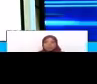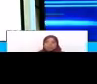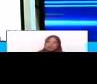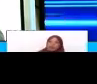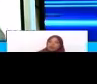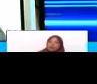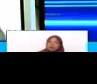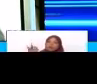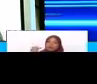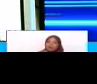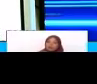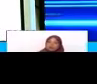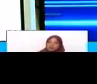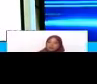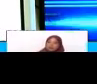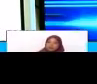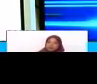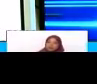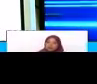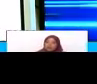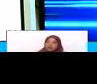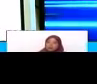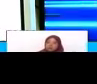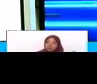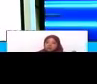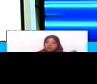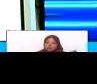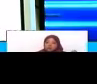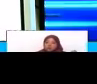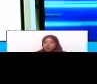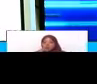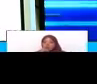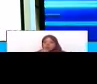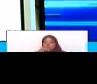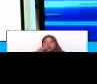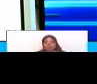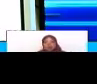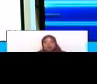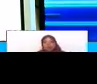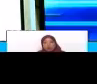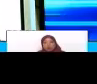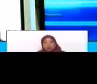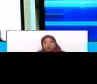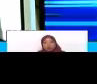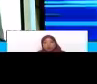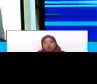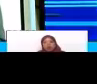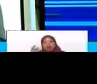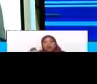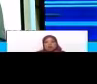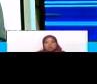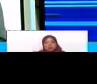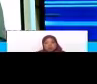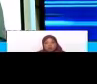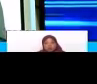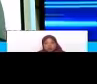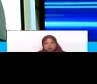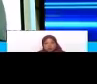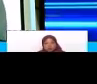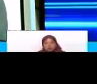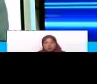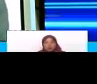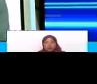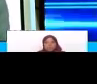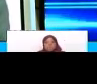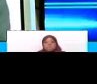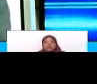lo han dicho la semana pasada, el presidente mundial de la ExxonMobil declaró que ellos iban a explorar el